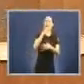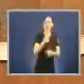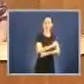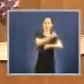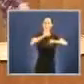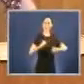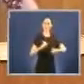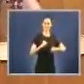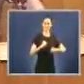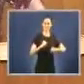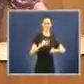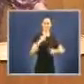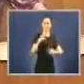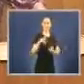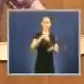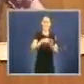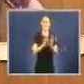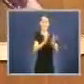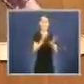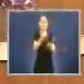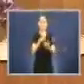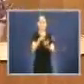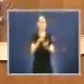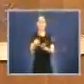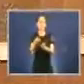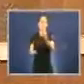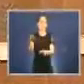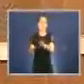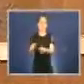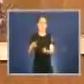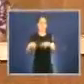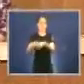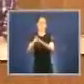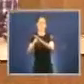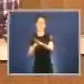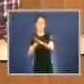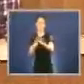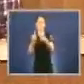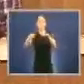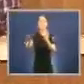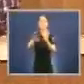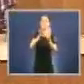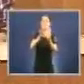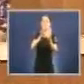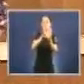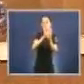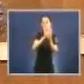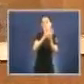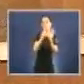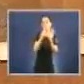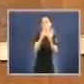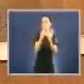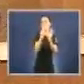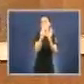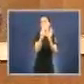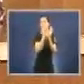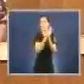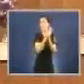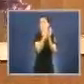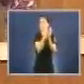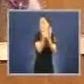sistema fiscal inxusto e regresivo que nada ten que ver co que se recolle no artigo 31.1 da Constitución.